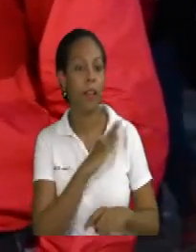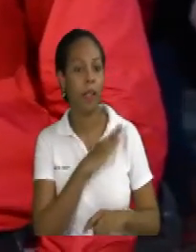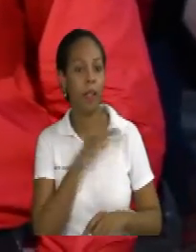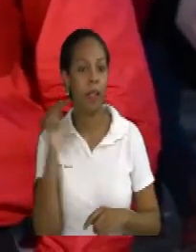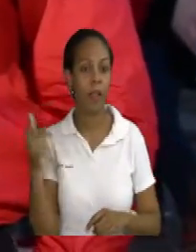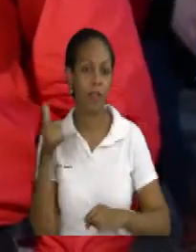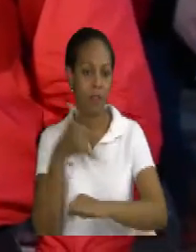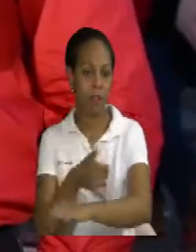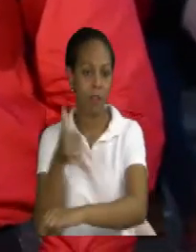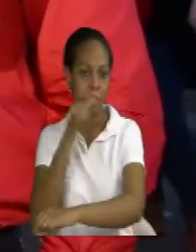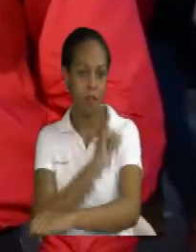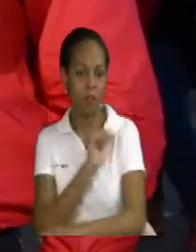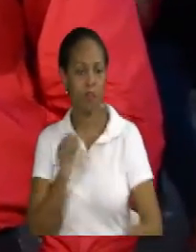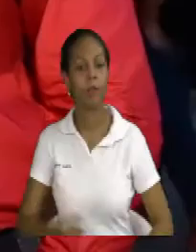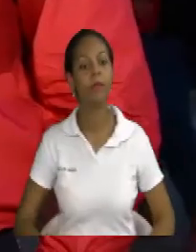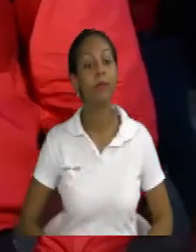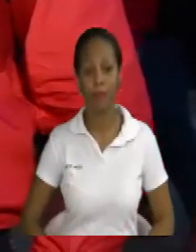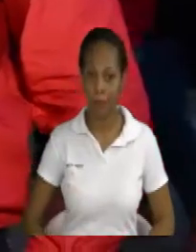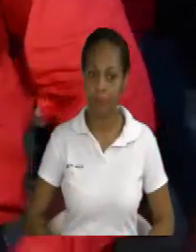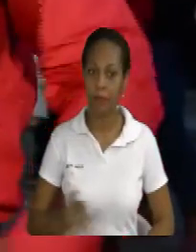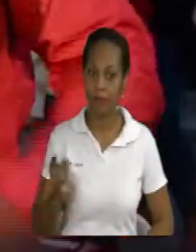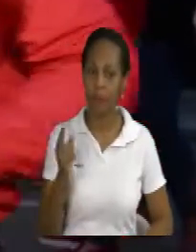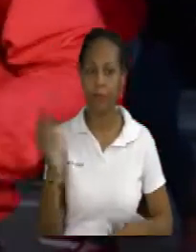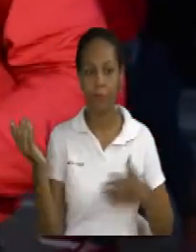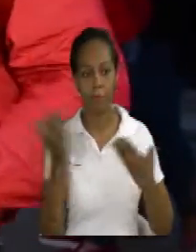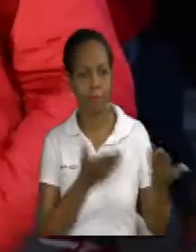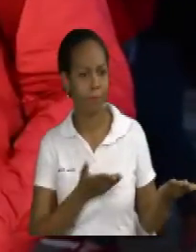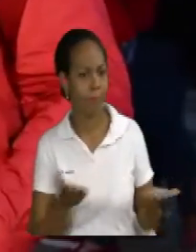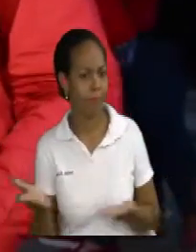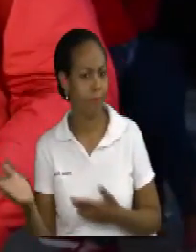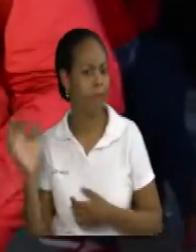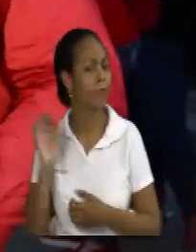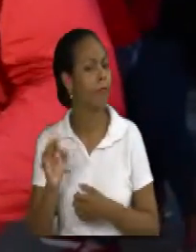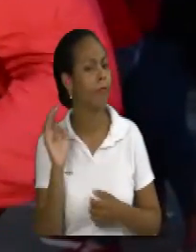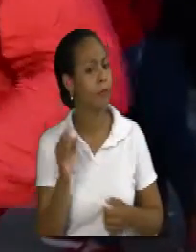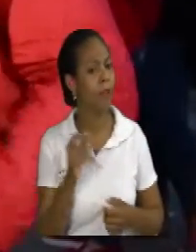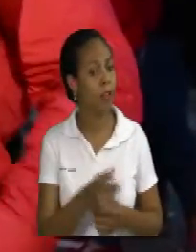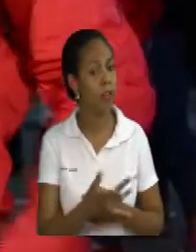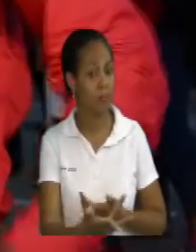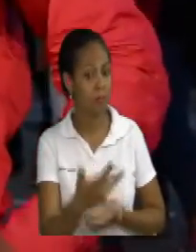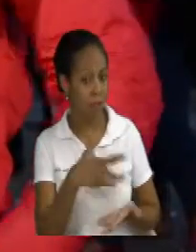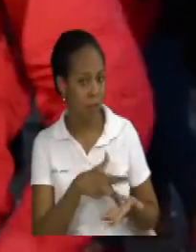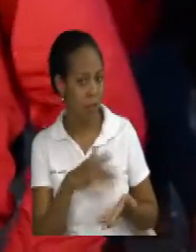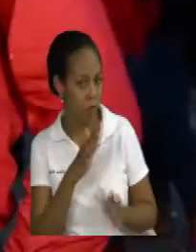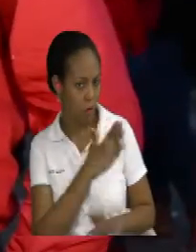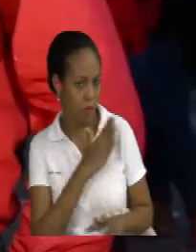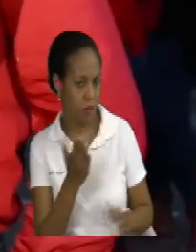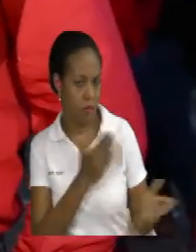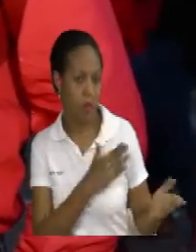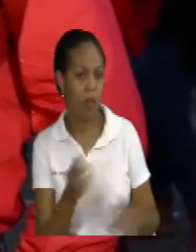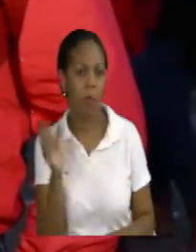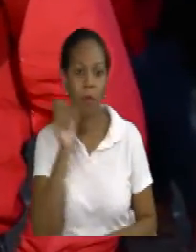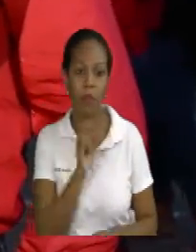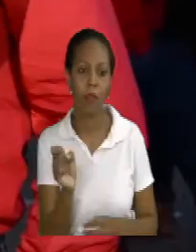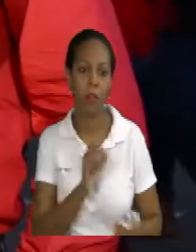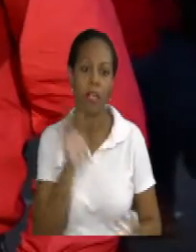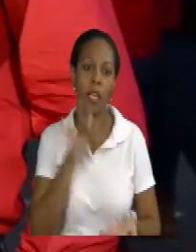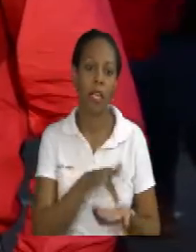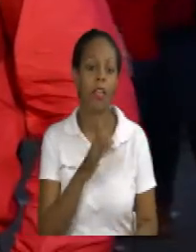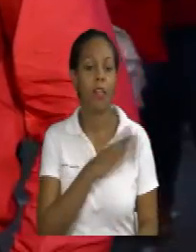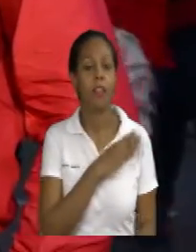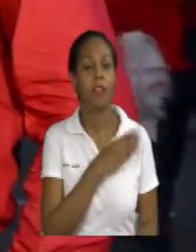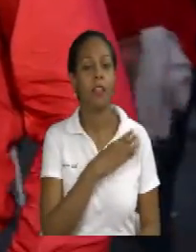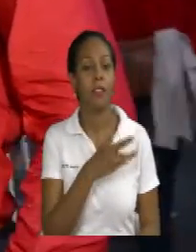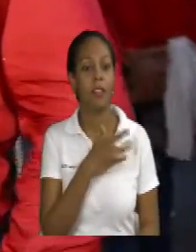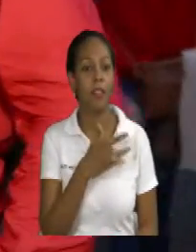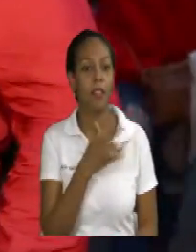Yondó, Antioquia, municipio que le abre las puertas a todo el que aquí llegue y que, por supuesto, todo el que llega se siente como hijo en